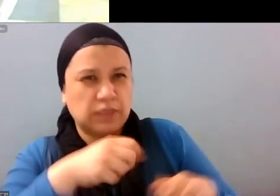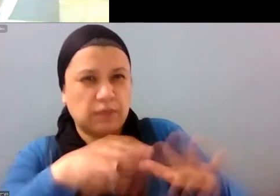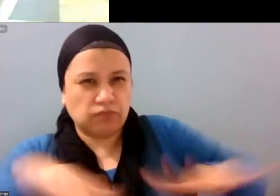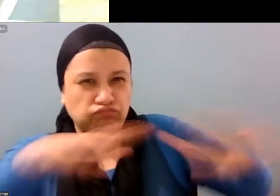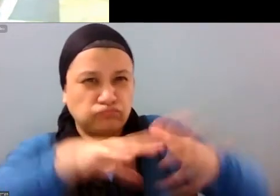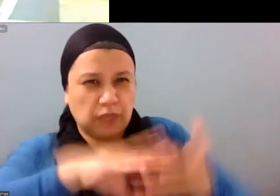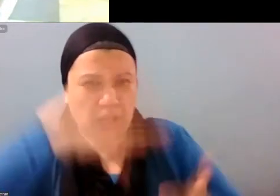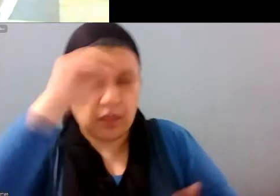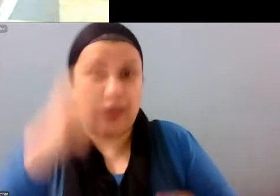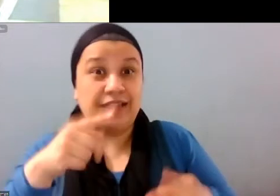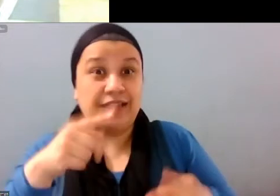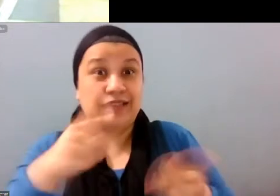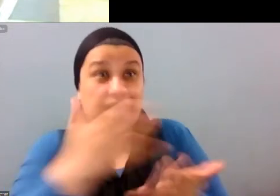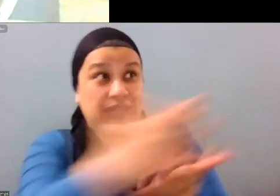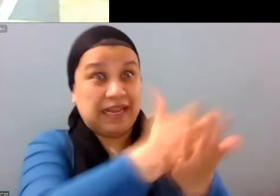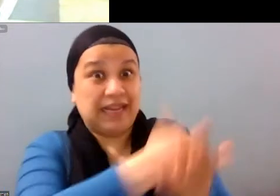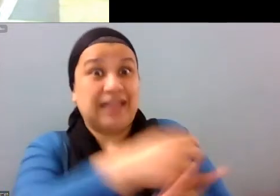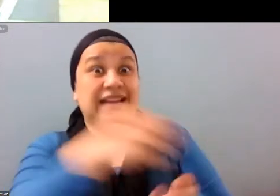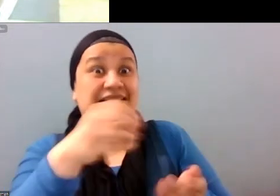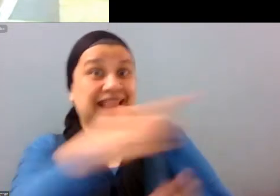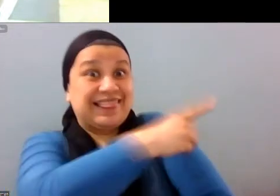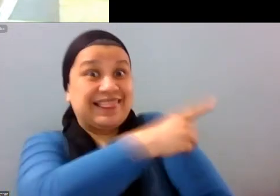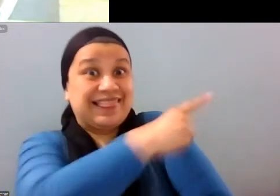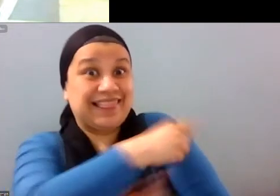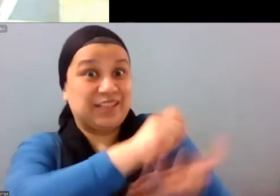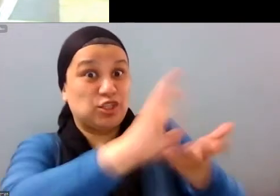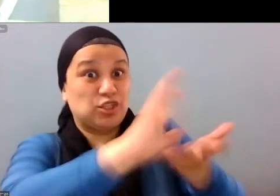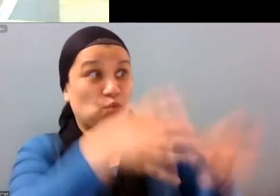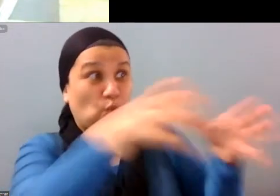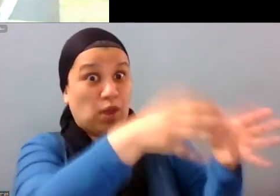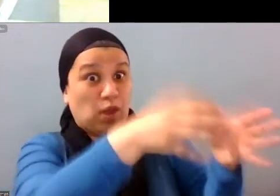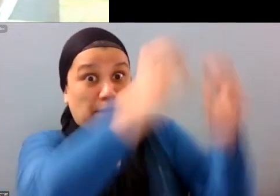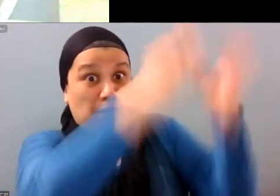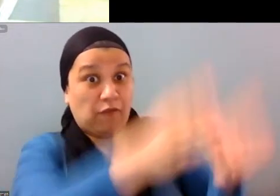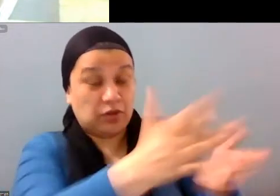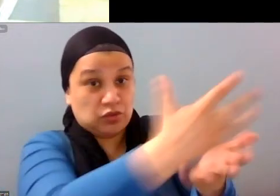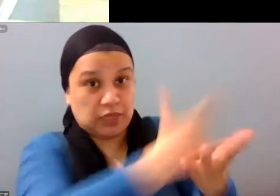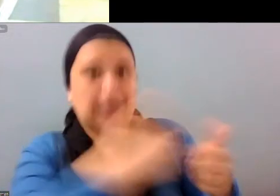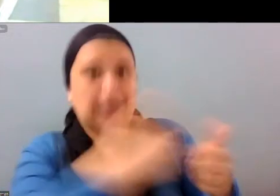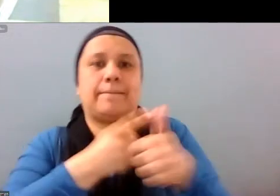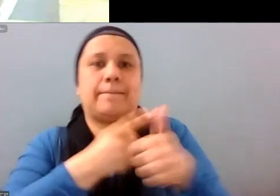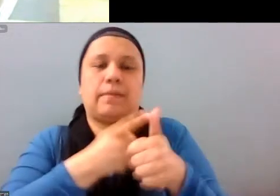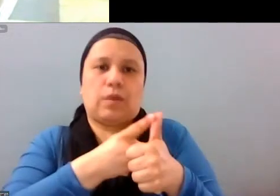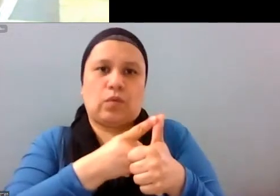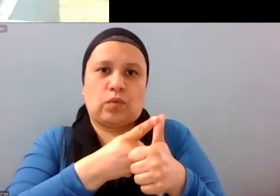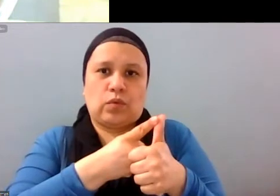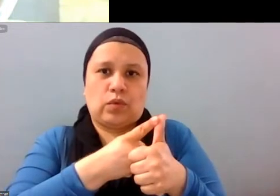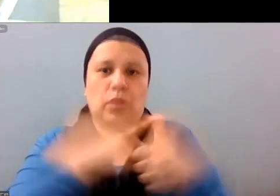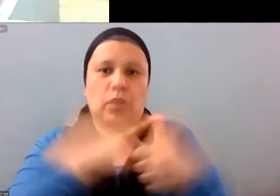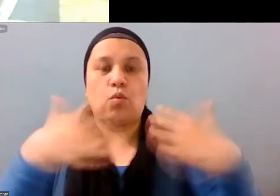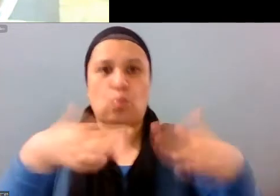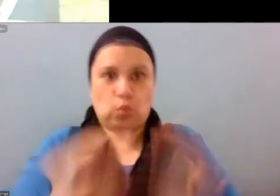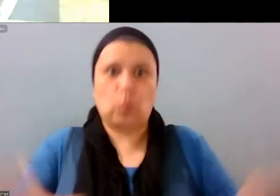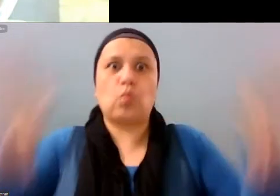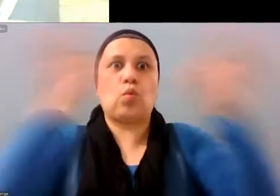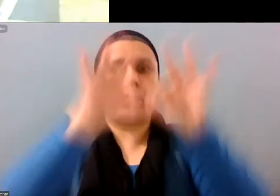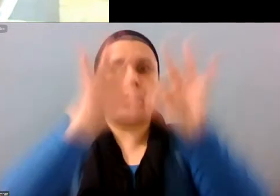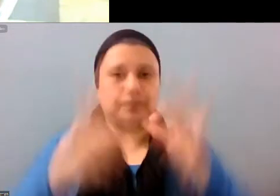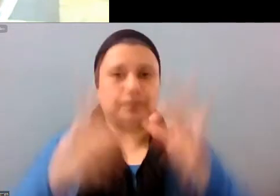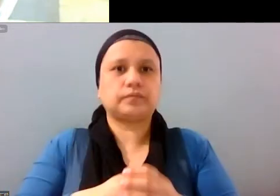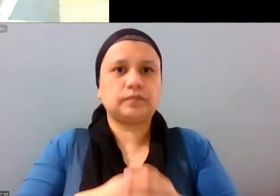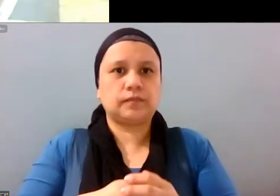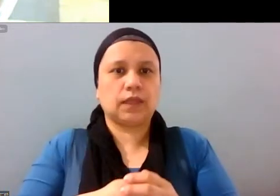la dirección del centro educativo y el apoyo de sus personas docentes eso fue una primera movida muy importante que además era